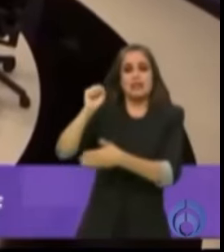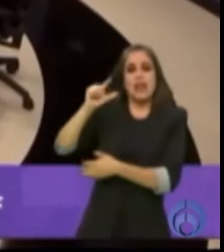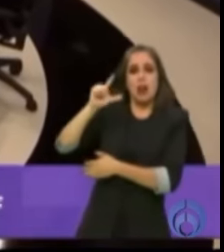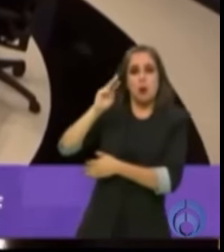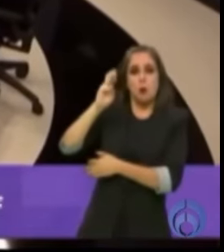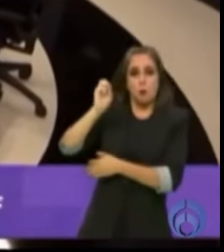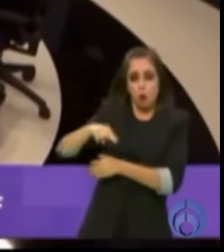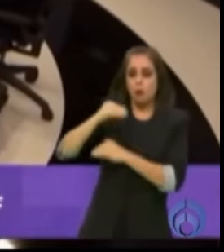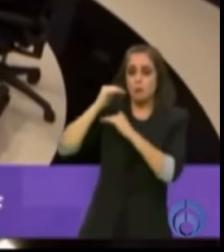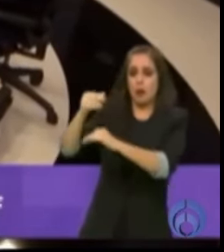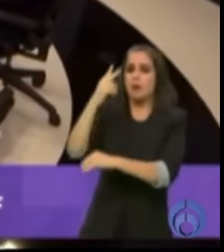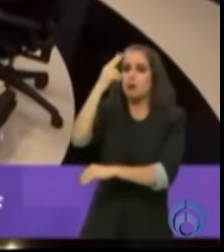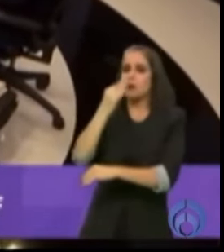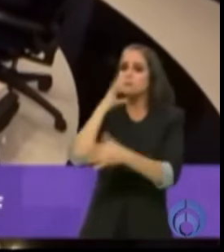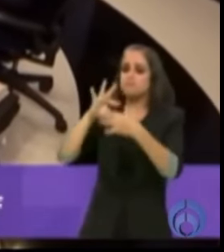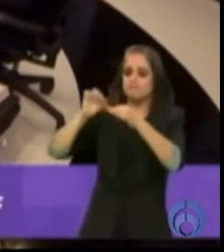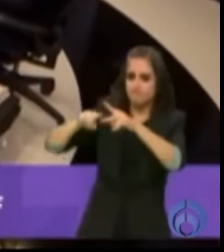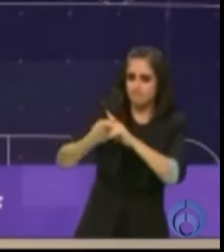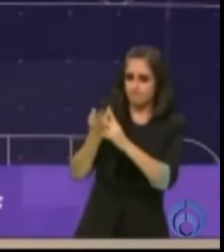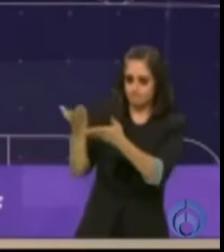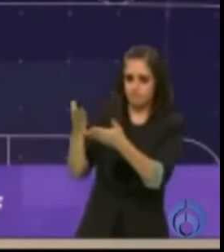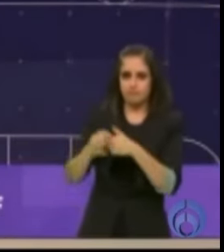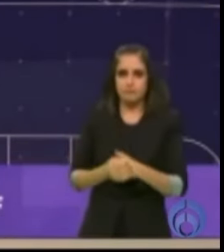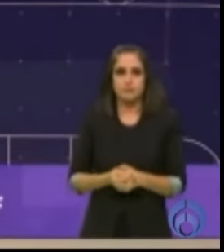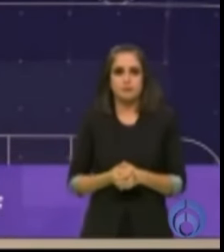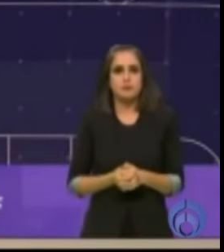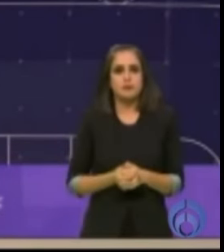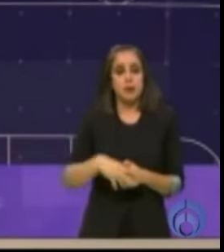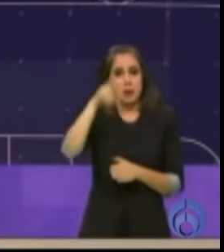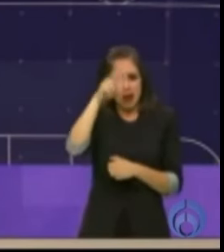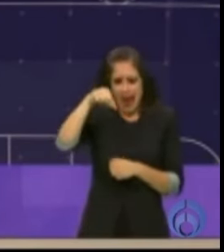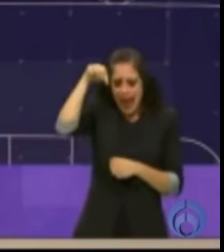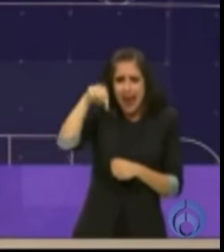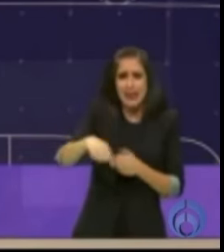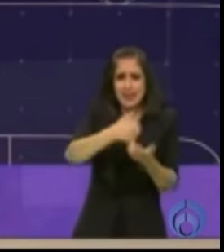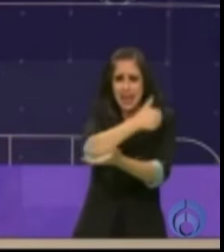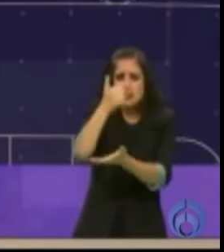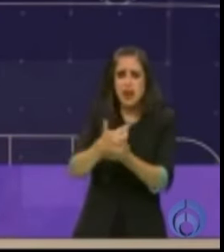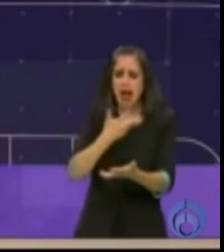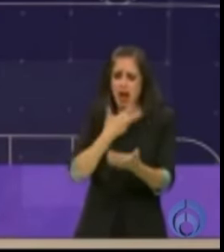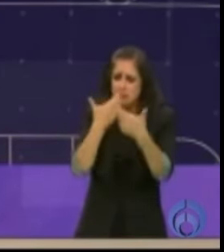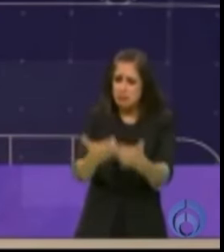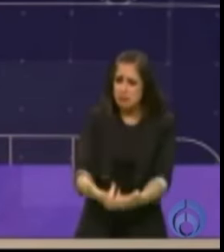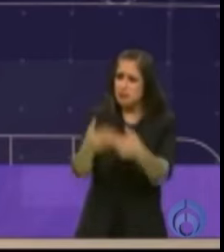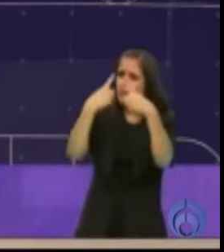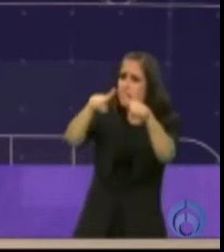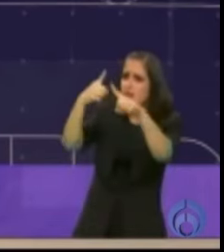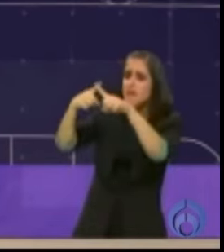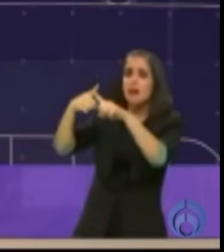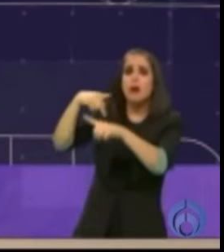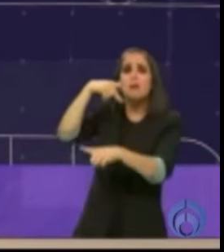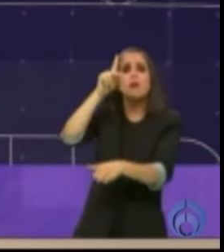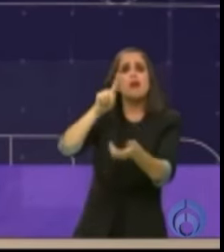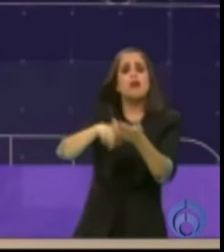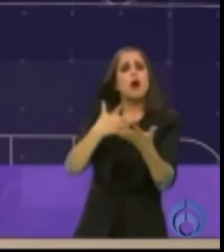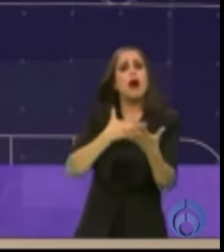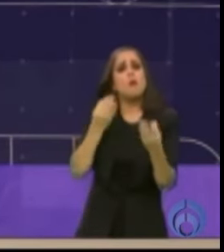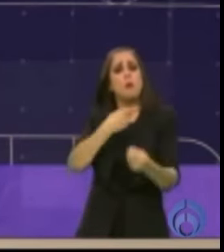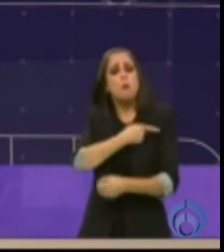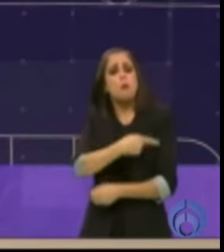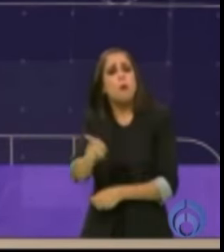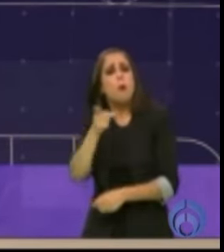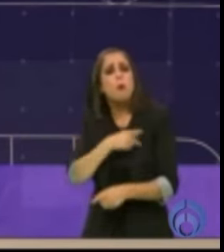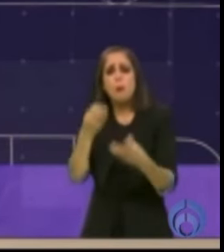miembros de este grupo, y también le parece relevante su señalamiento sobre el clientelismo, cuando se